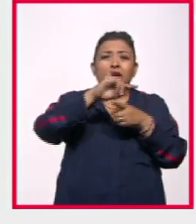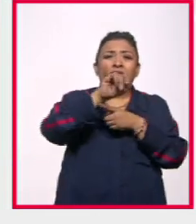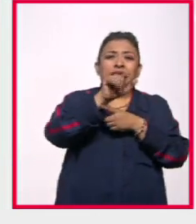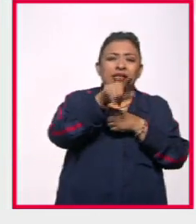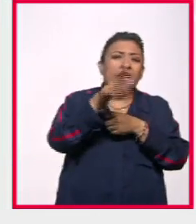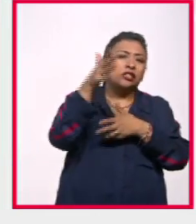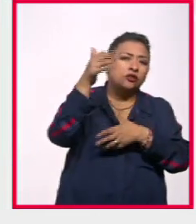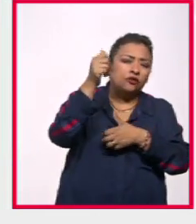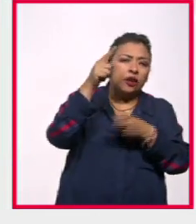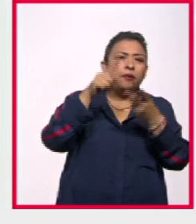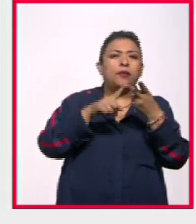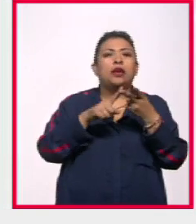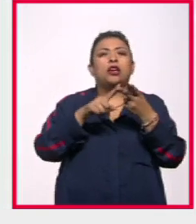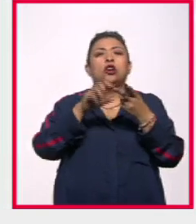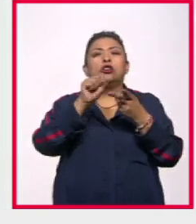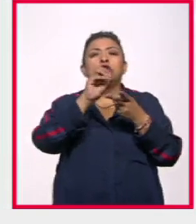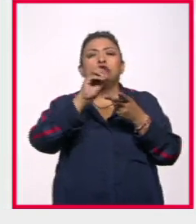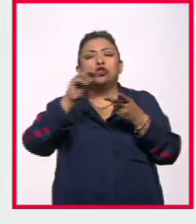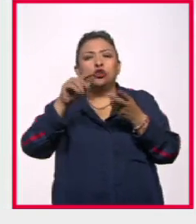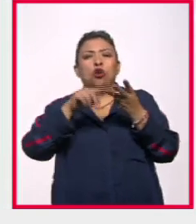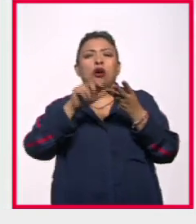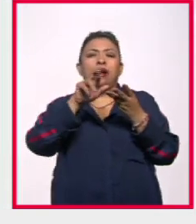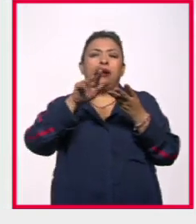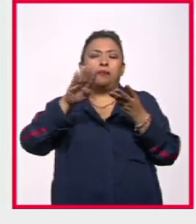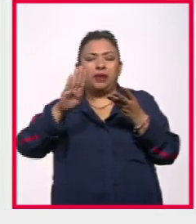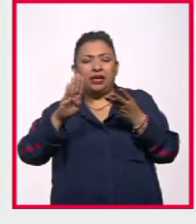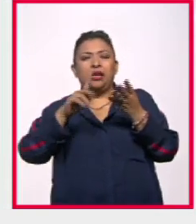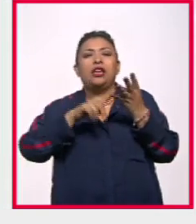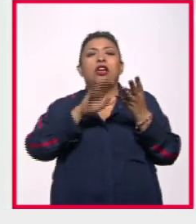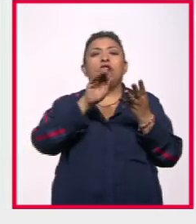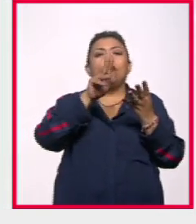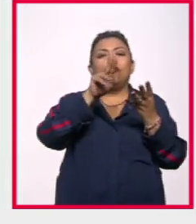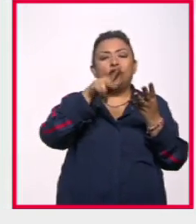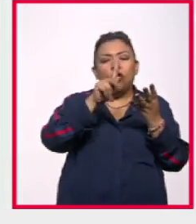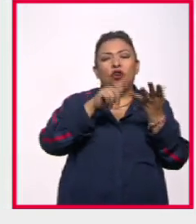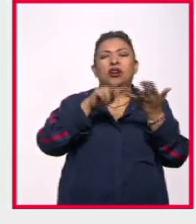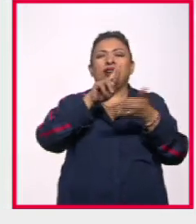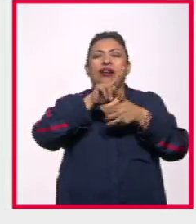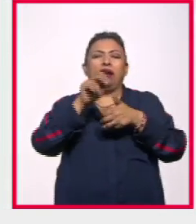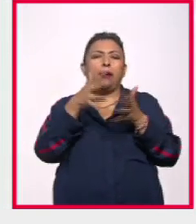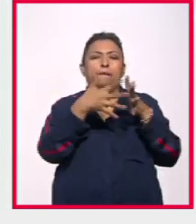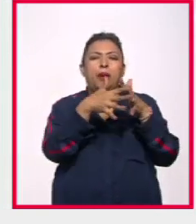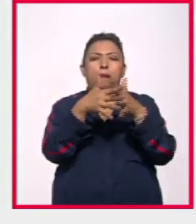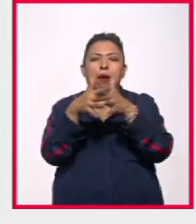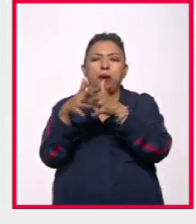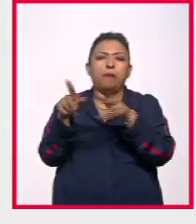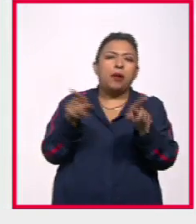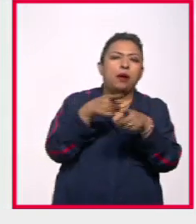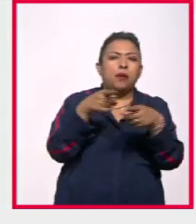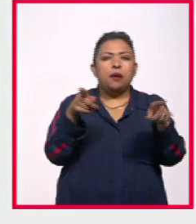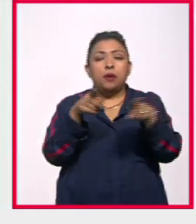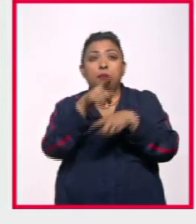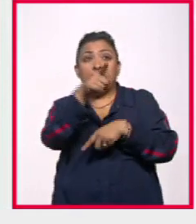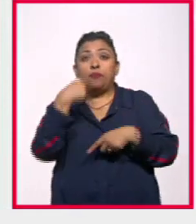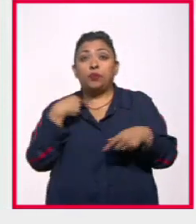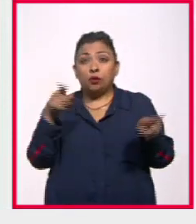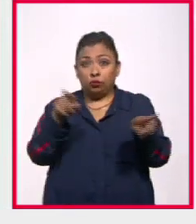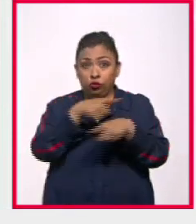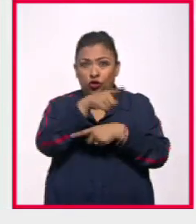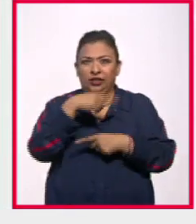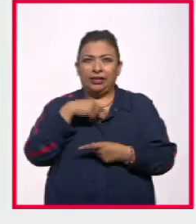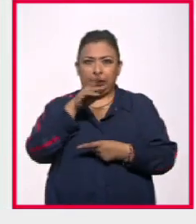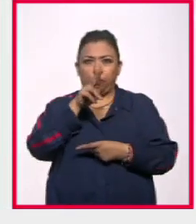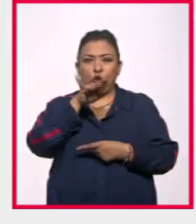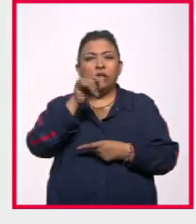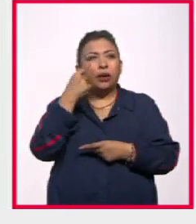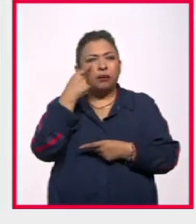fusión, world music, soul, R&B, funk y reggae, entre otros tantos. En su música, Buica